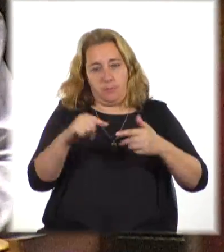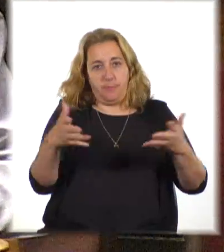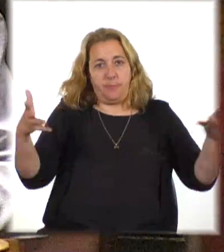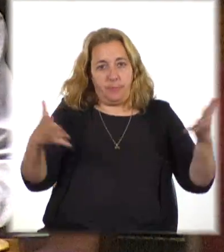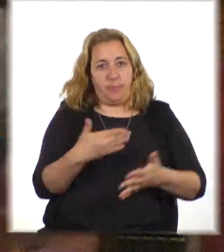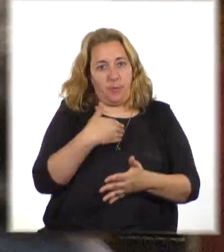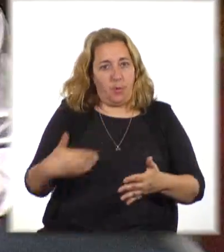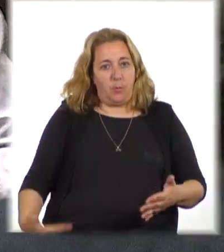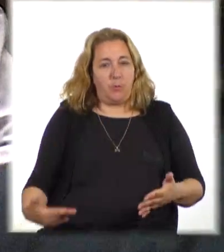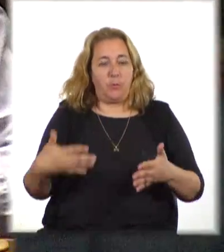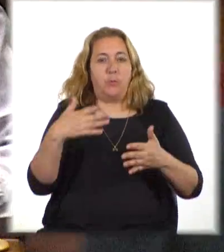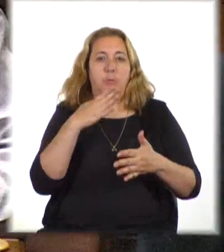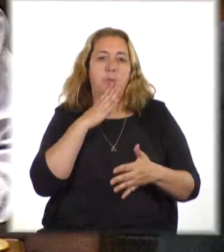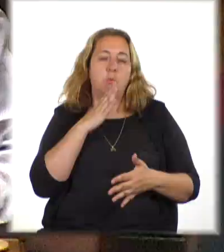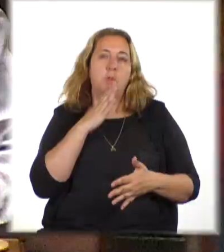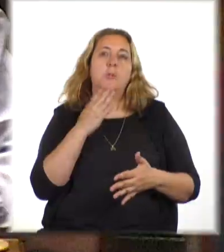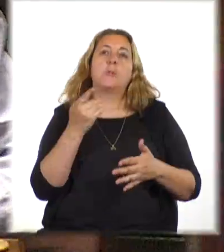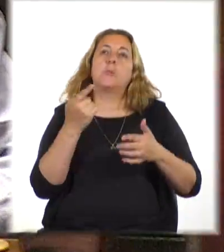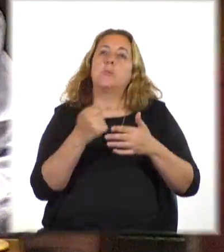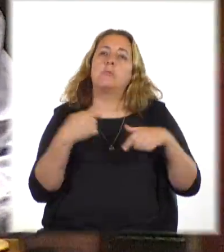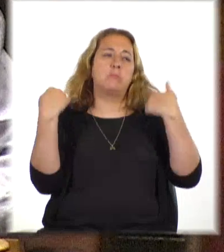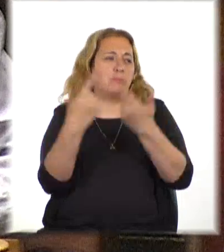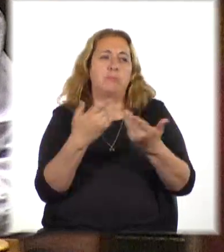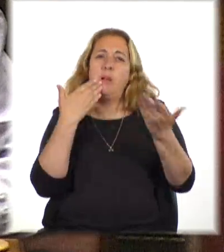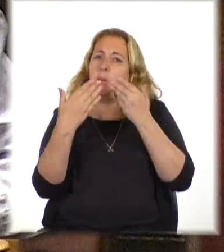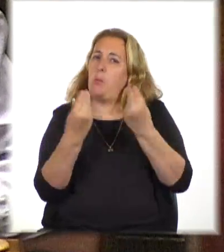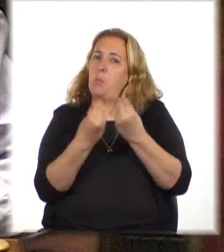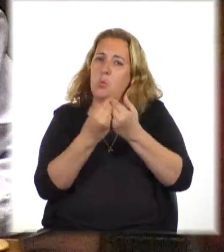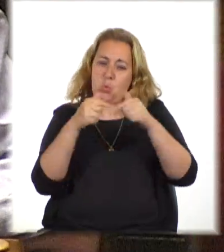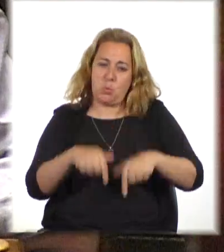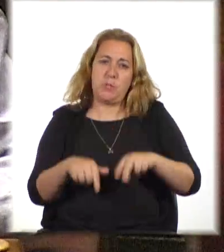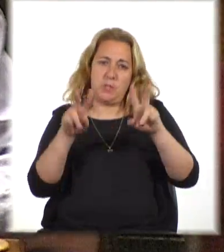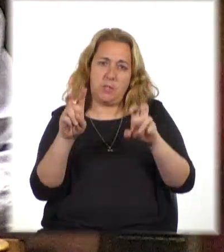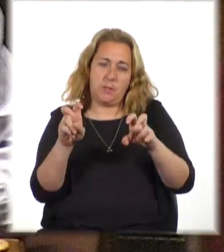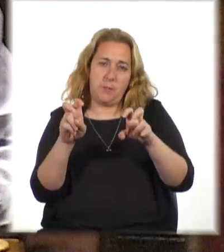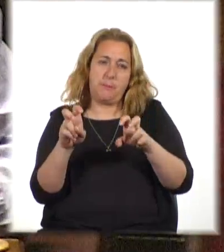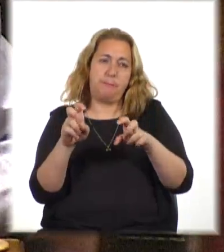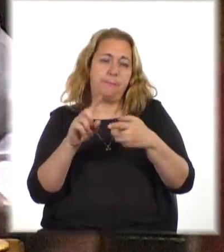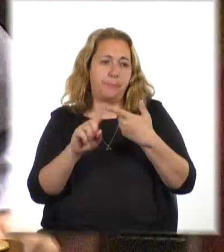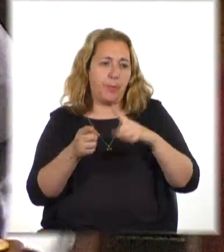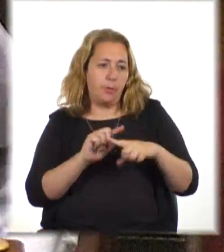nosotros hemos hablado muchas veces de este tema vinculados